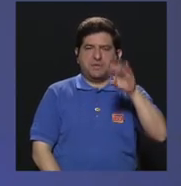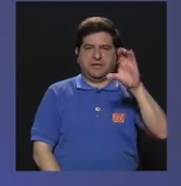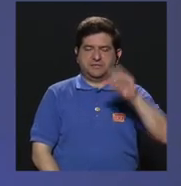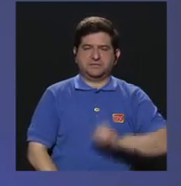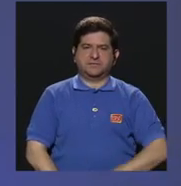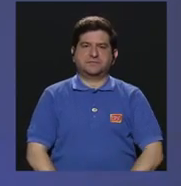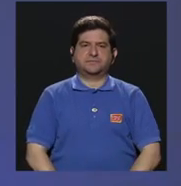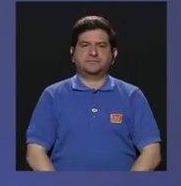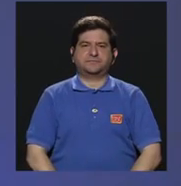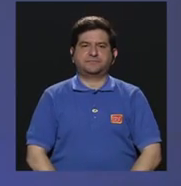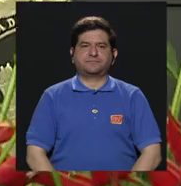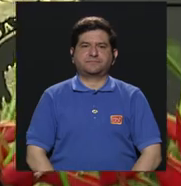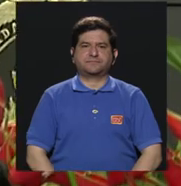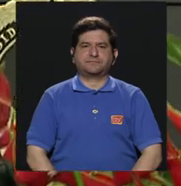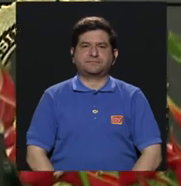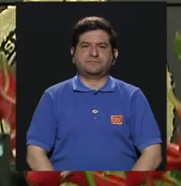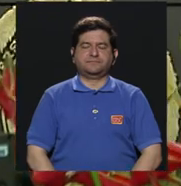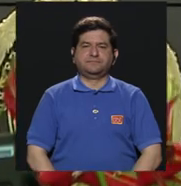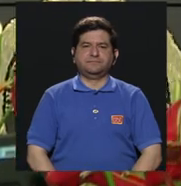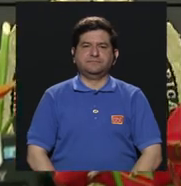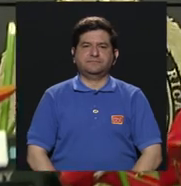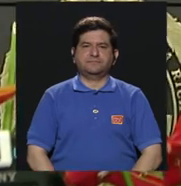Castro.